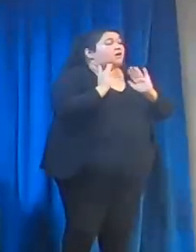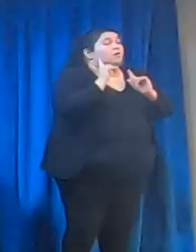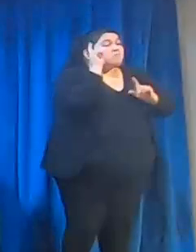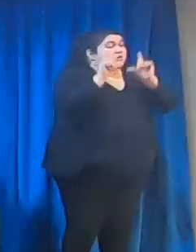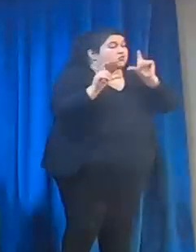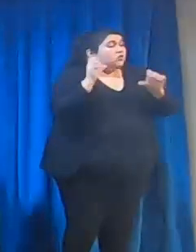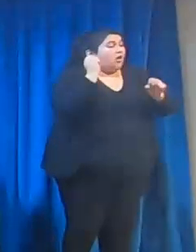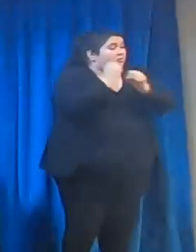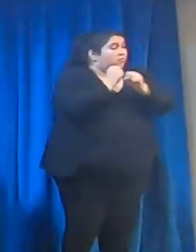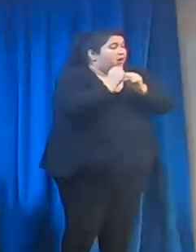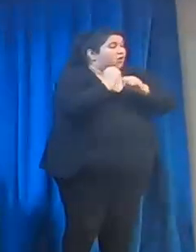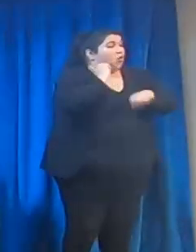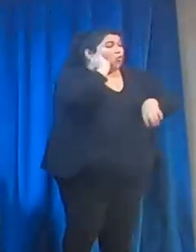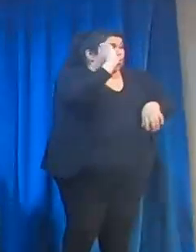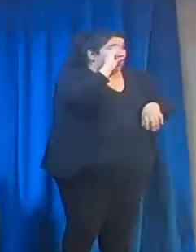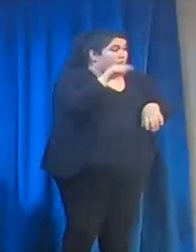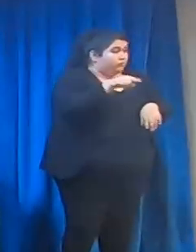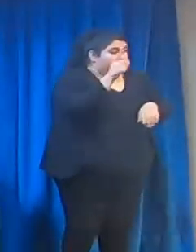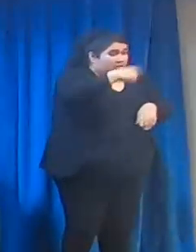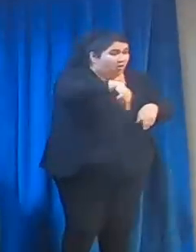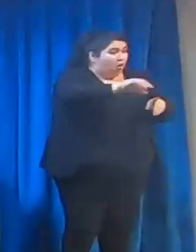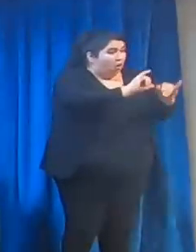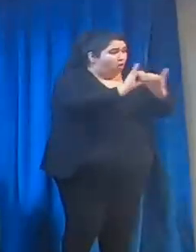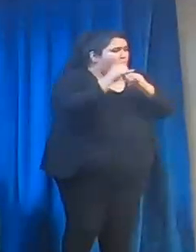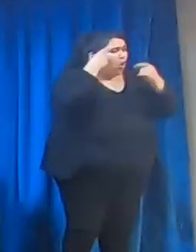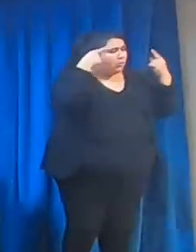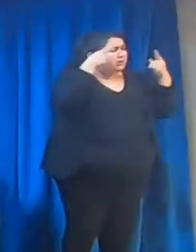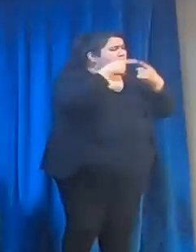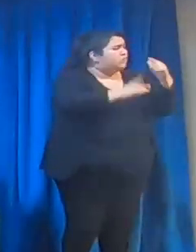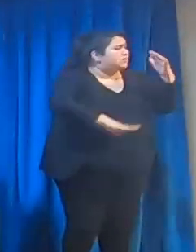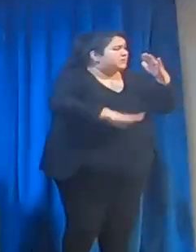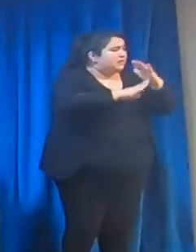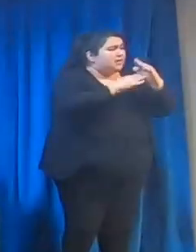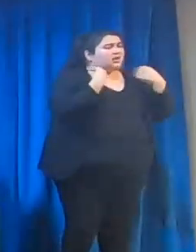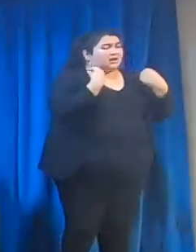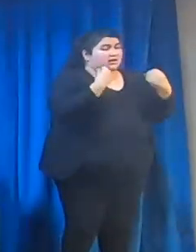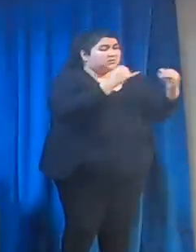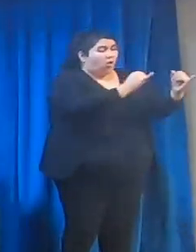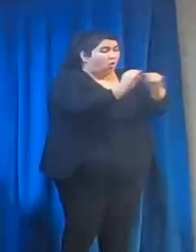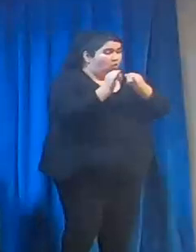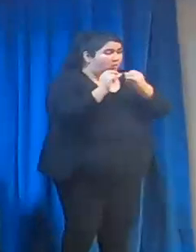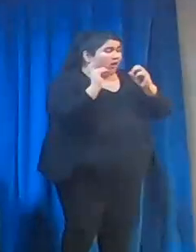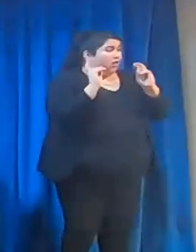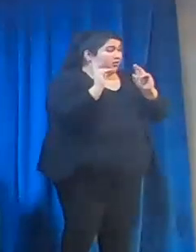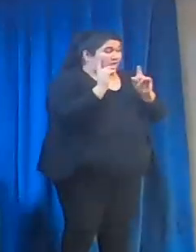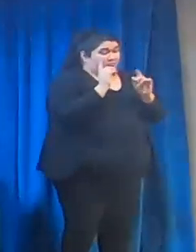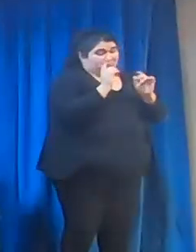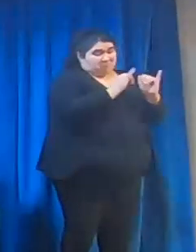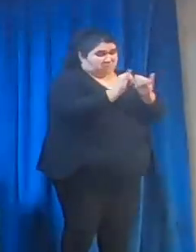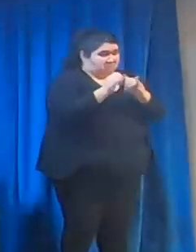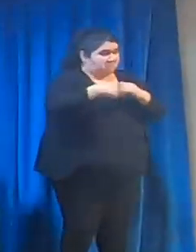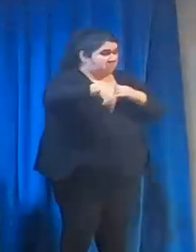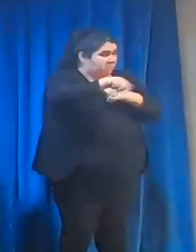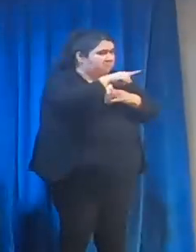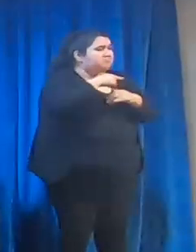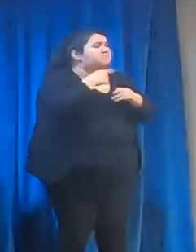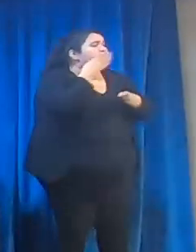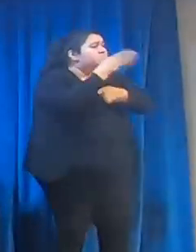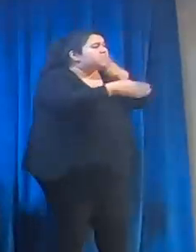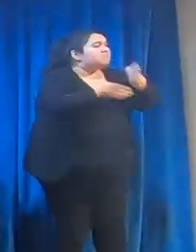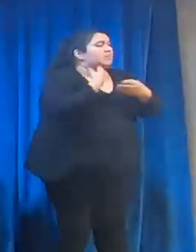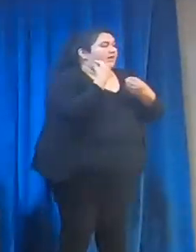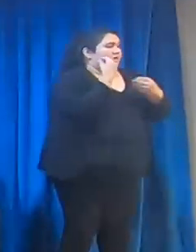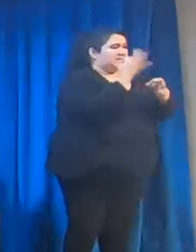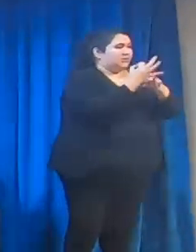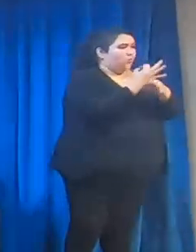trabajan en los clubes de jóvenes tienen como un objetivo central que los jóvenes y adolescentes que asisten allí logren apropiarse de